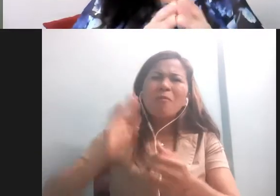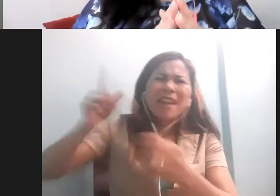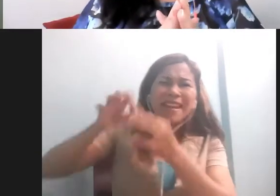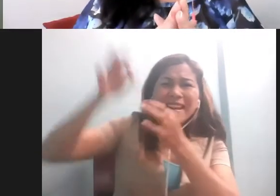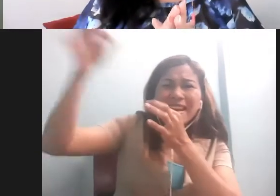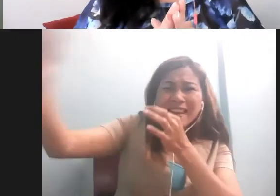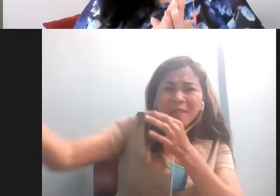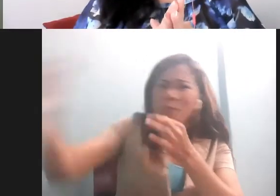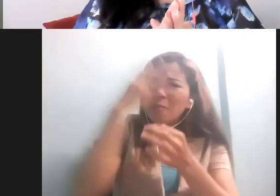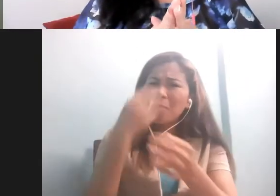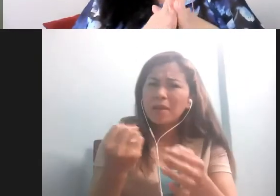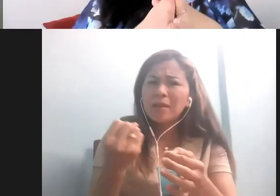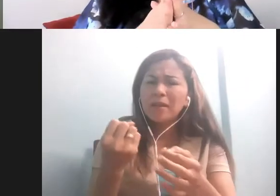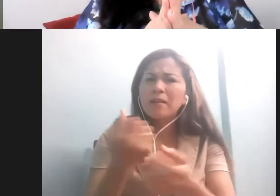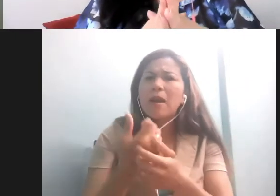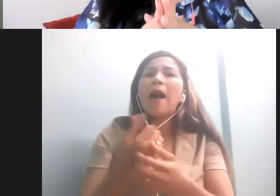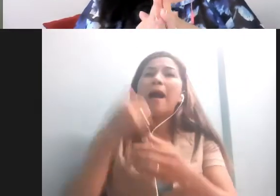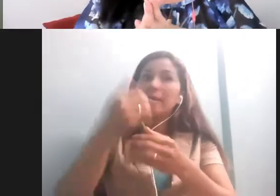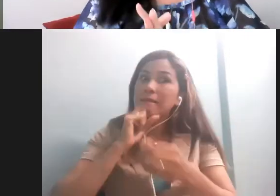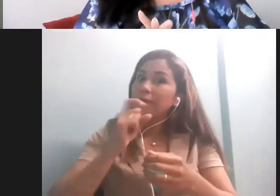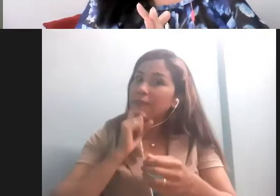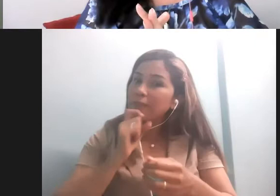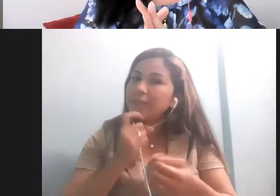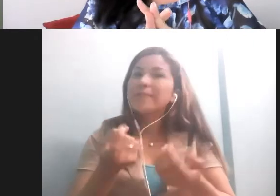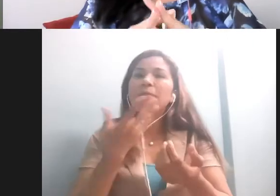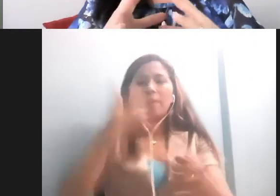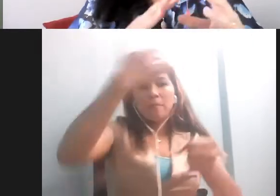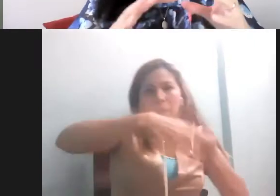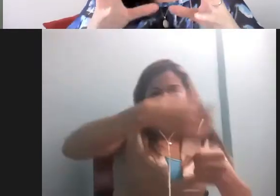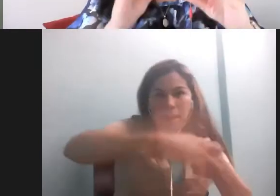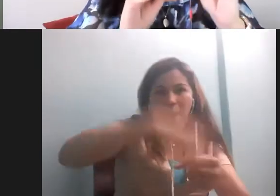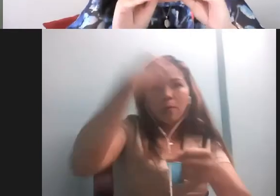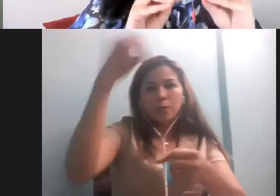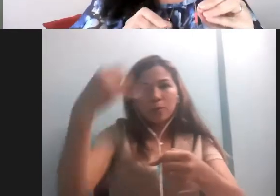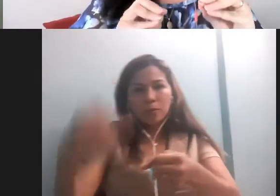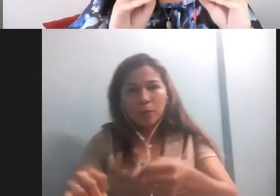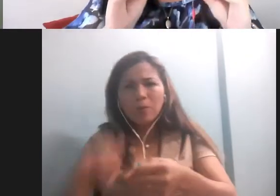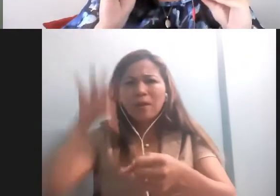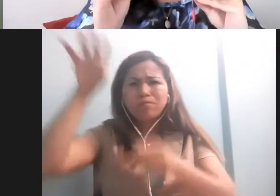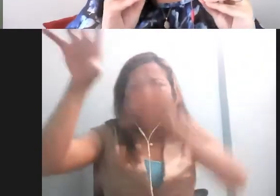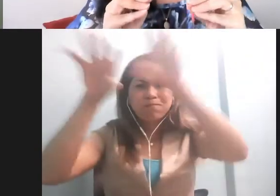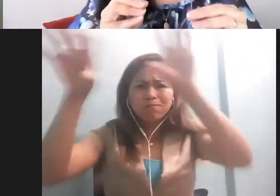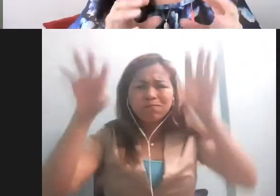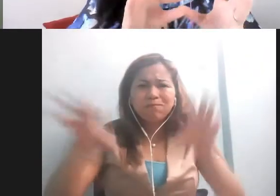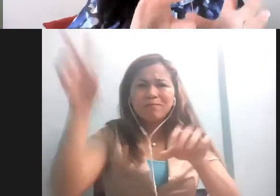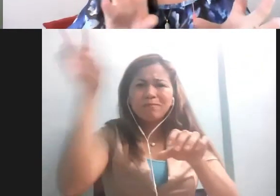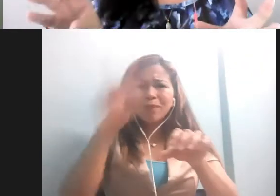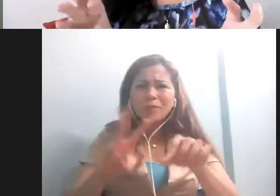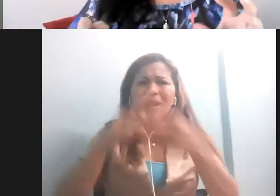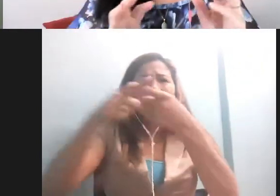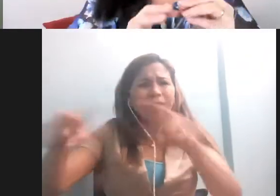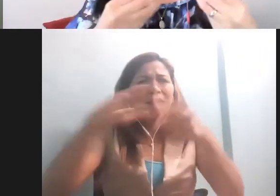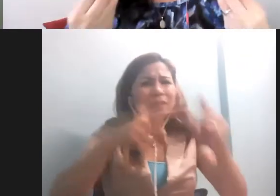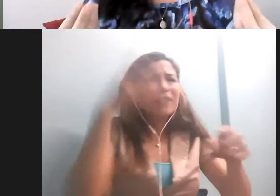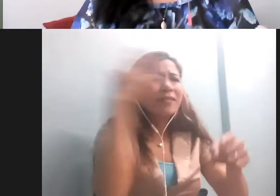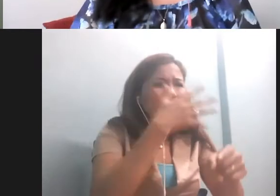es ese trabajo que también es muy, muy interesante, me parece, a la hora de establecer las señas muy